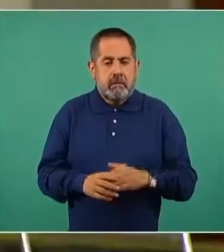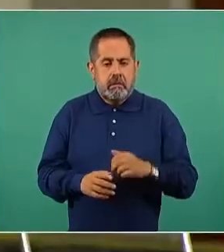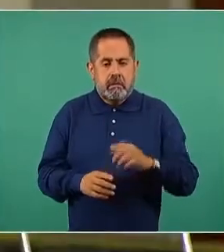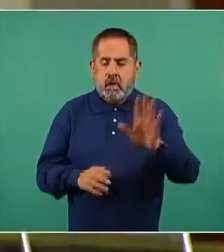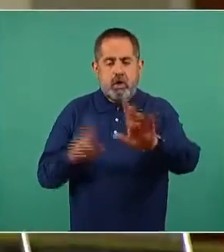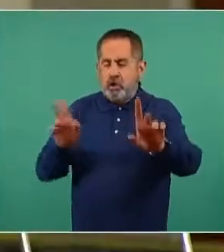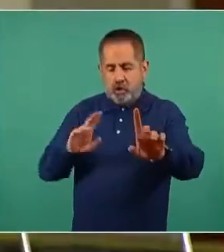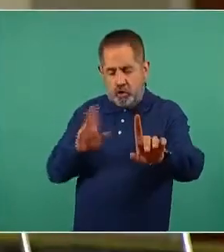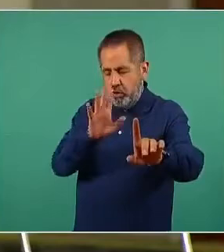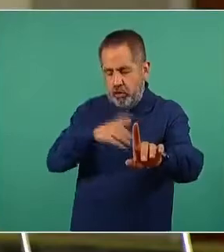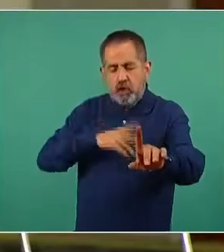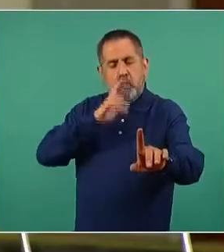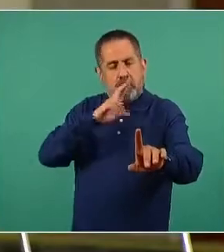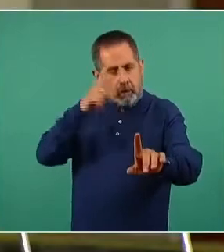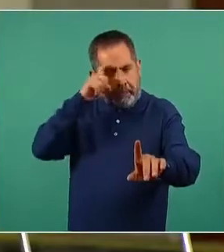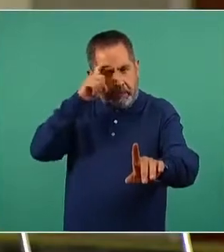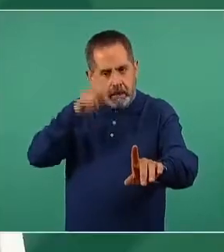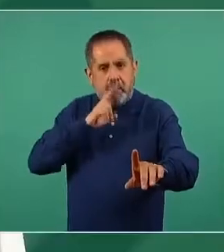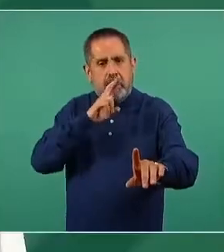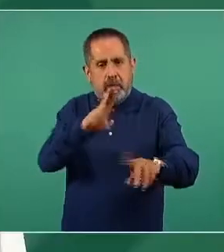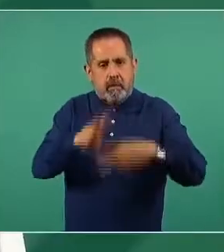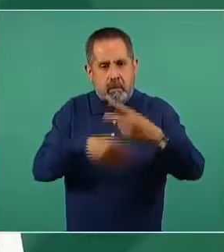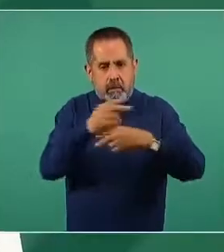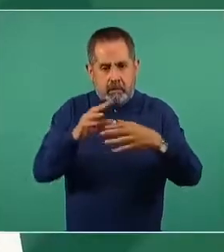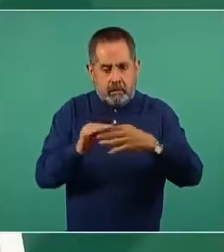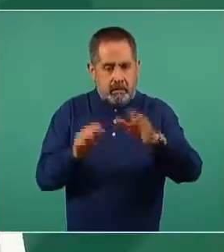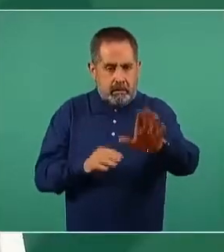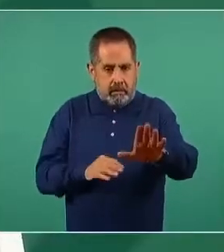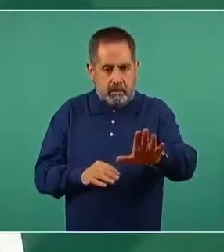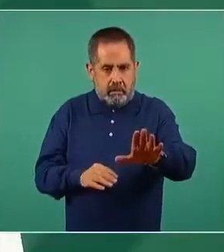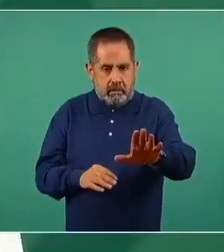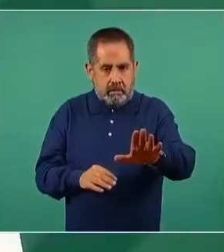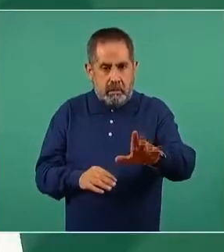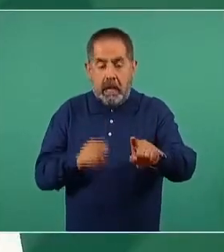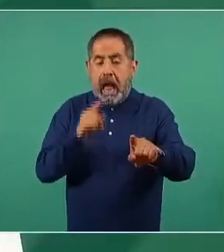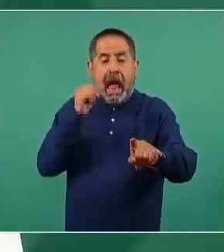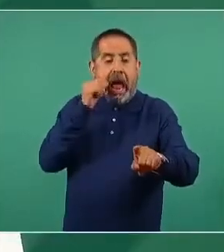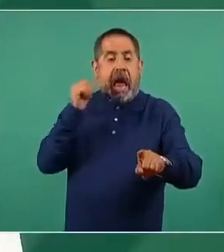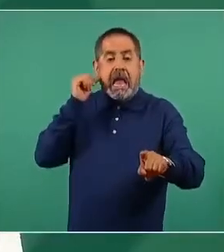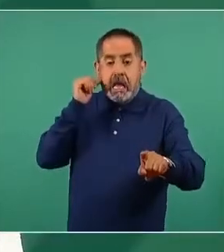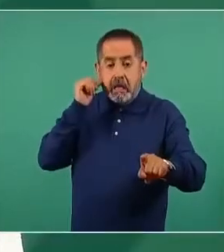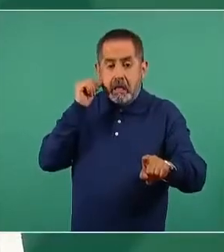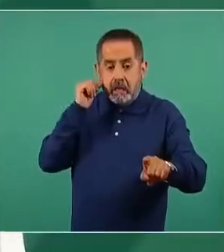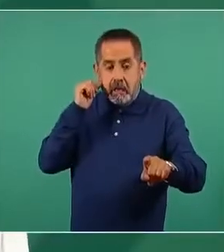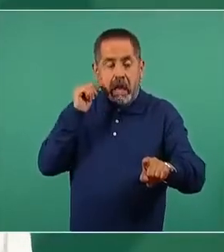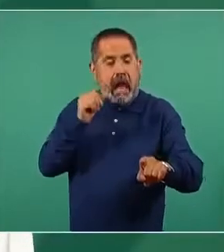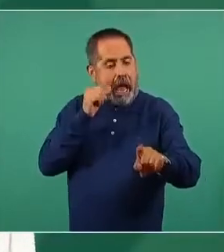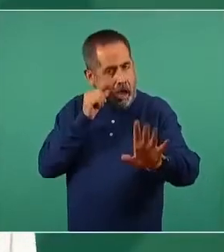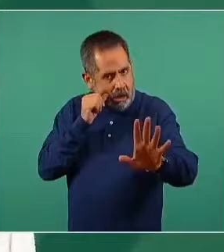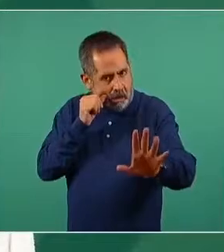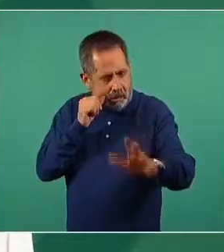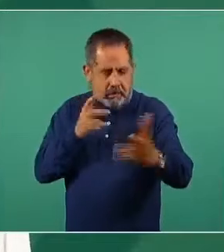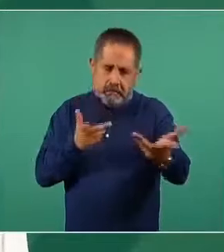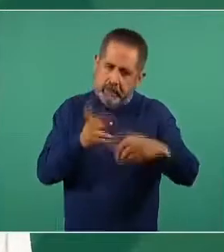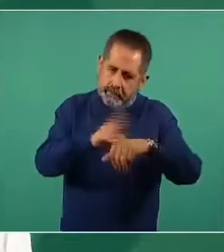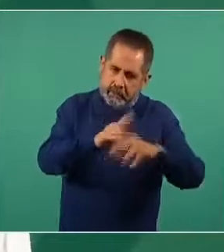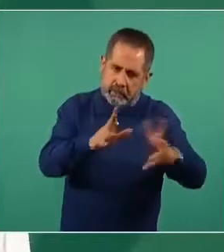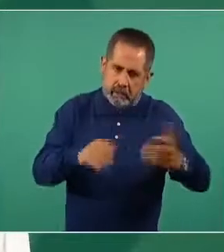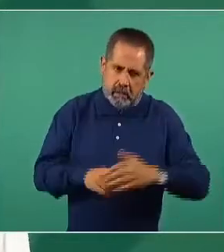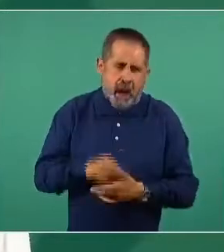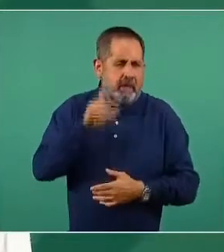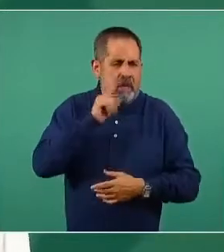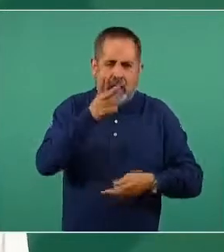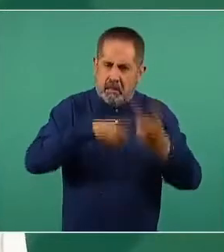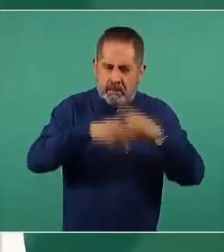usted… por no, favor, No, lo antes… quiero poner en contexto, Penilei. Sí, pero es que no me ha contestado Ayer la otra usted, pregunta de ayer. Después que era, de esta… Permítame. Puede